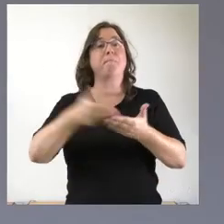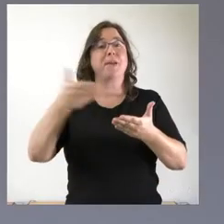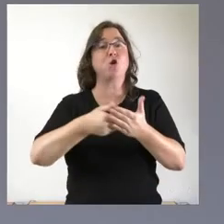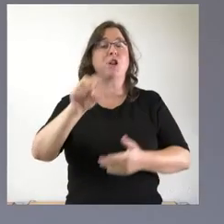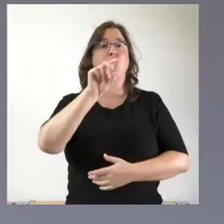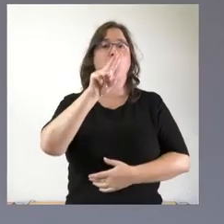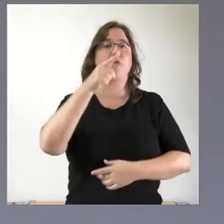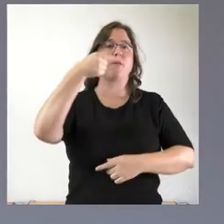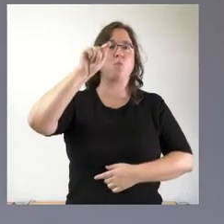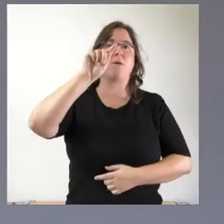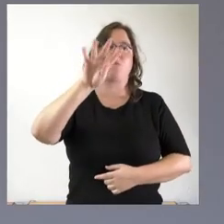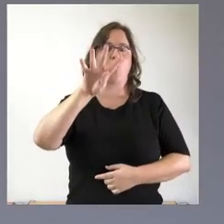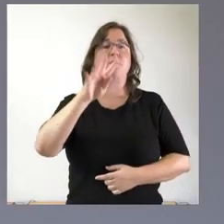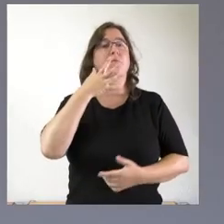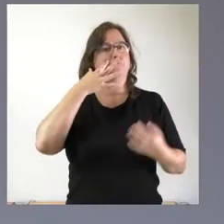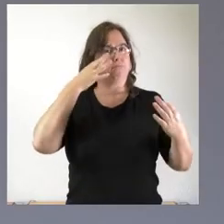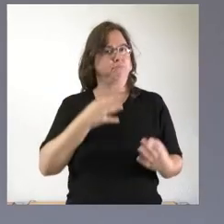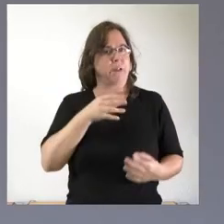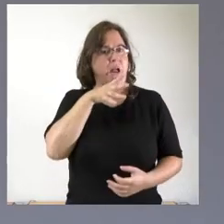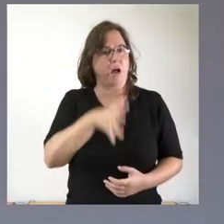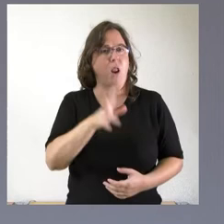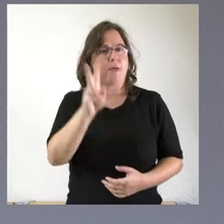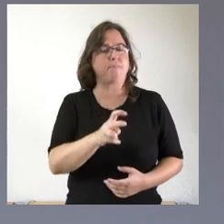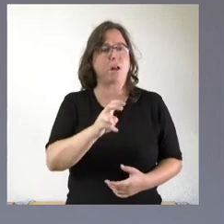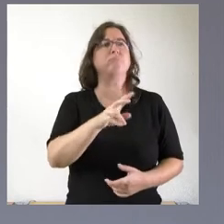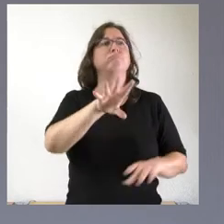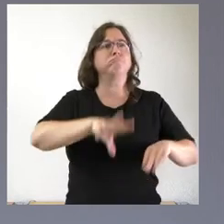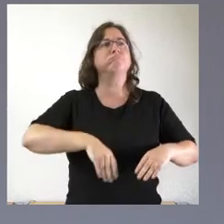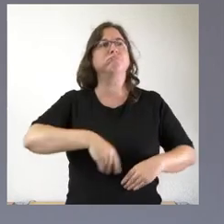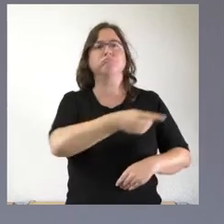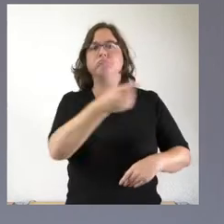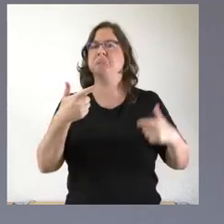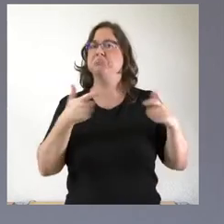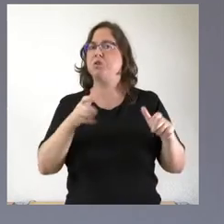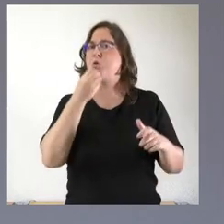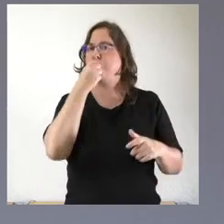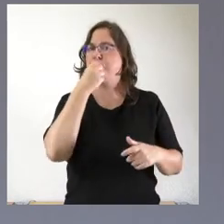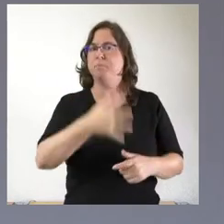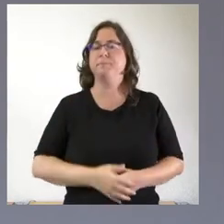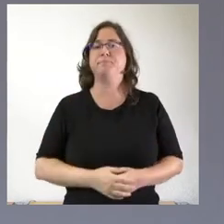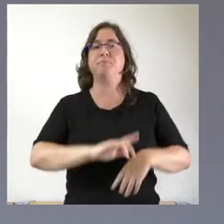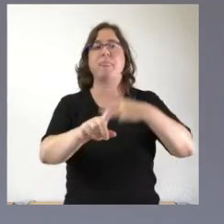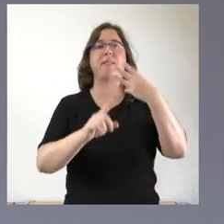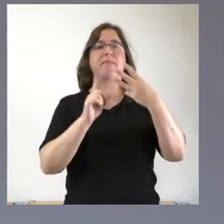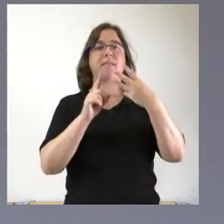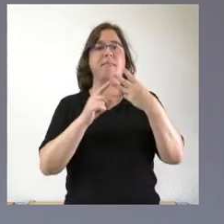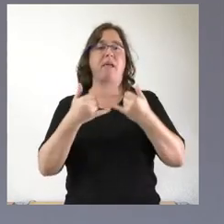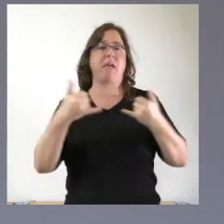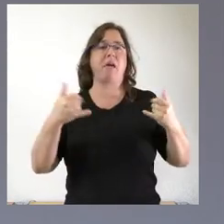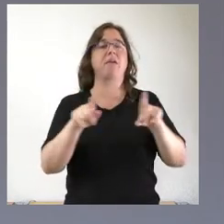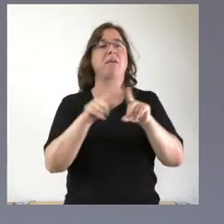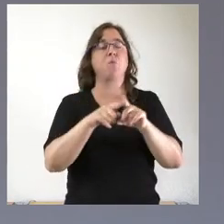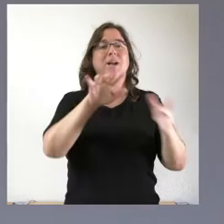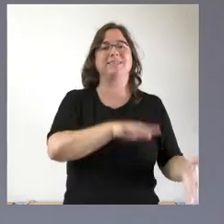euros. Está en vigor ahora mismo y ha tenido muy buena aceptación por parte del sector. El tercer y último eje, que es el de transformación